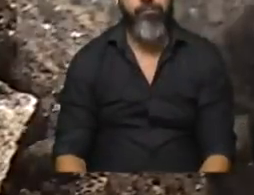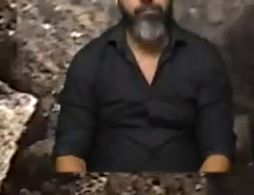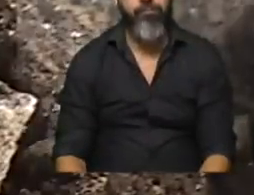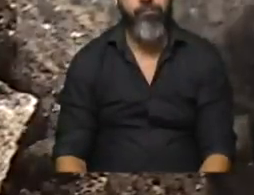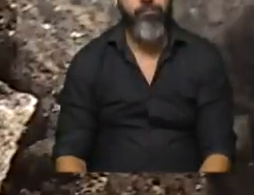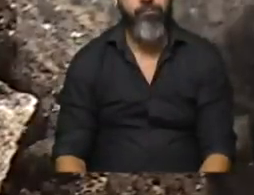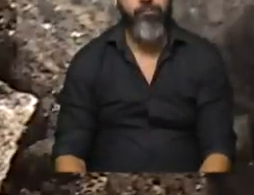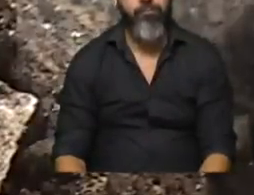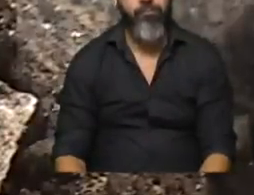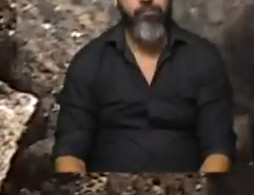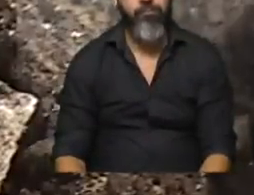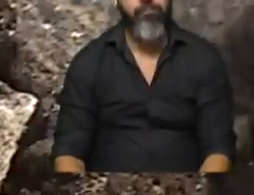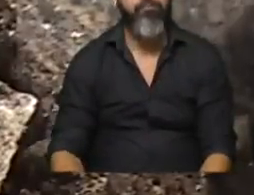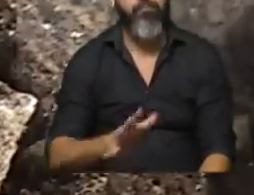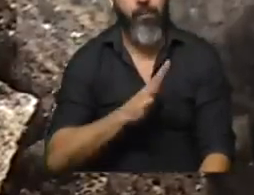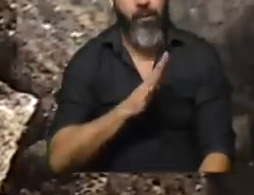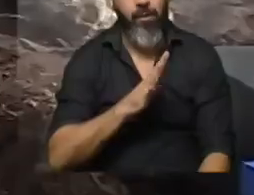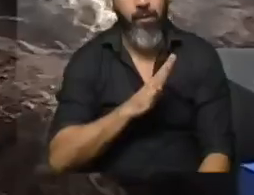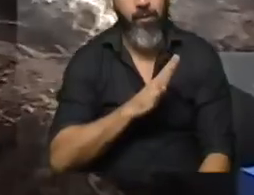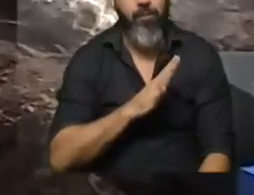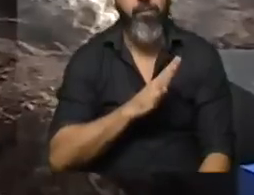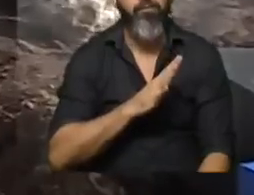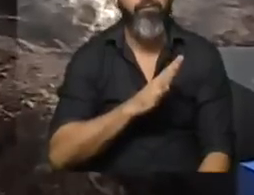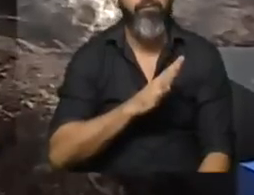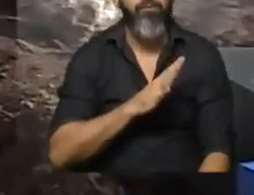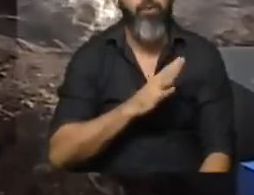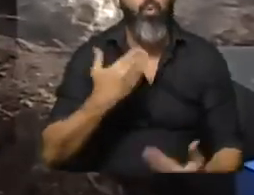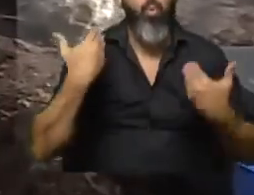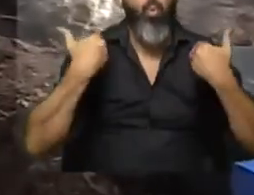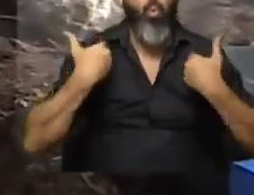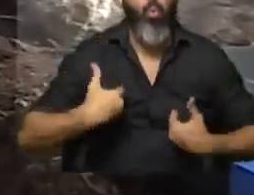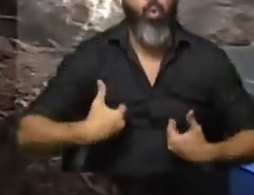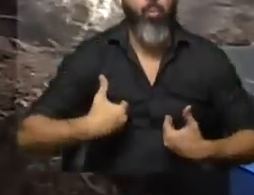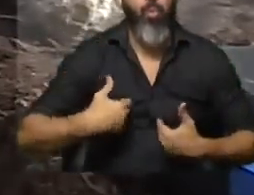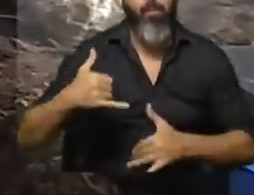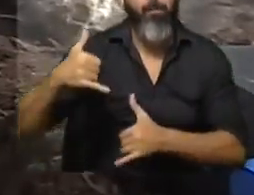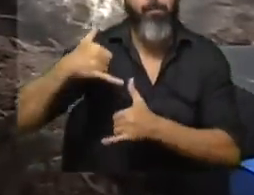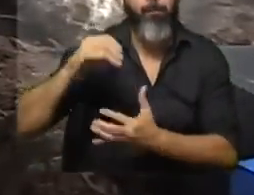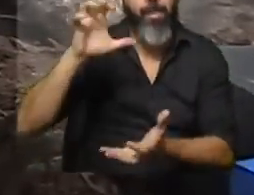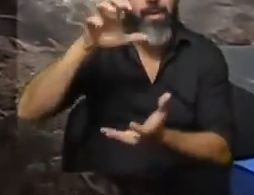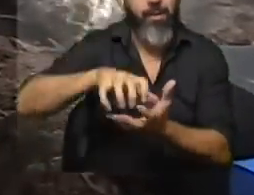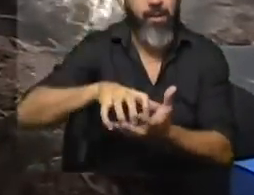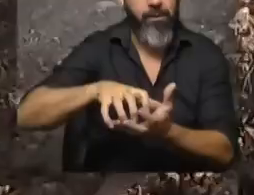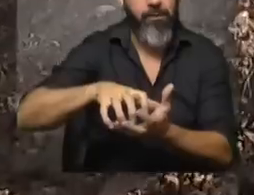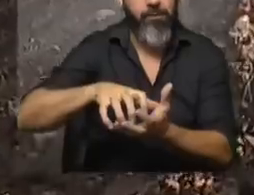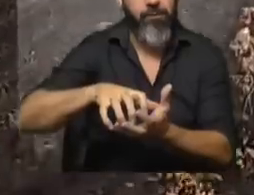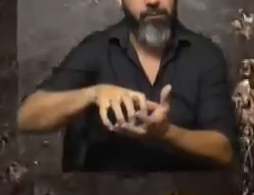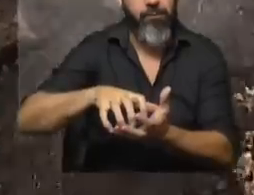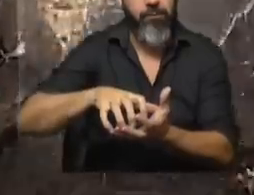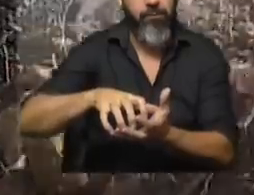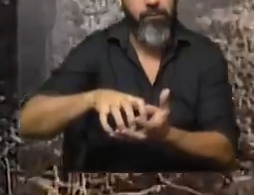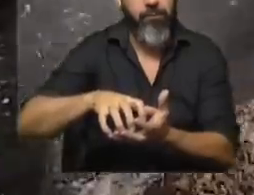para empezar tenemos los cuerpos ubicados en los predios militares o sea como como